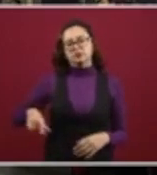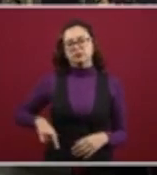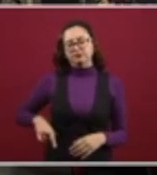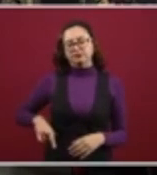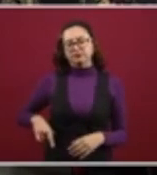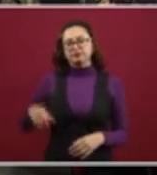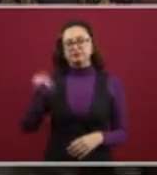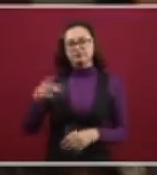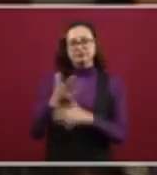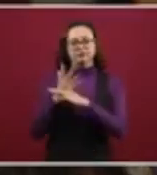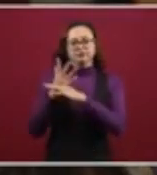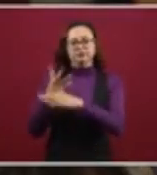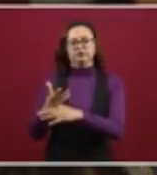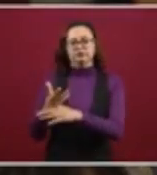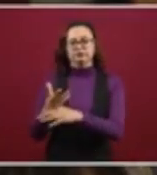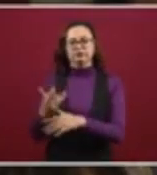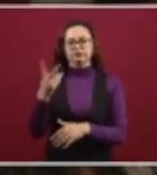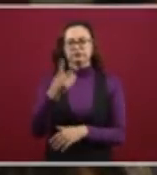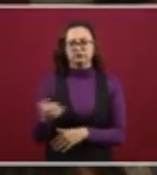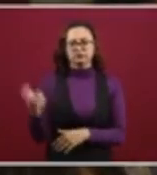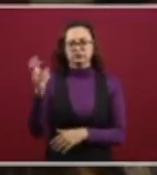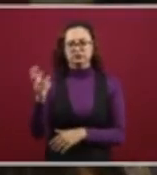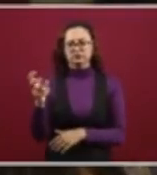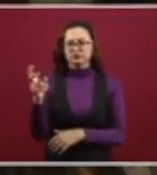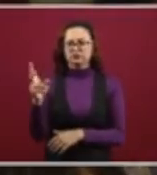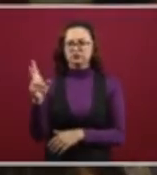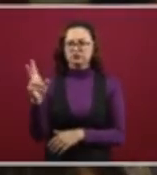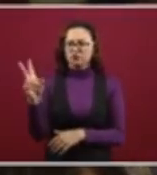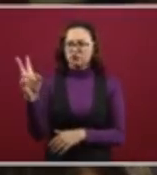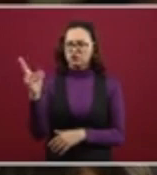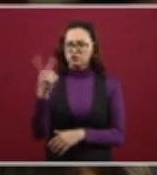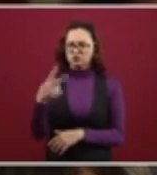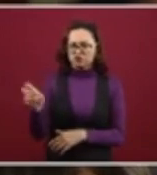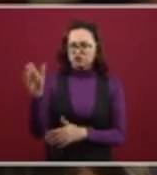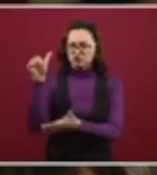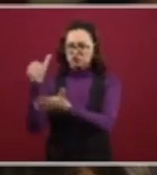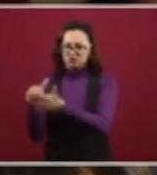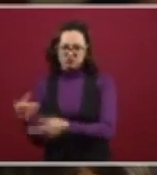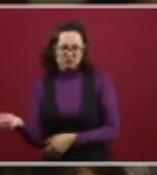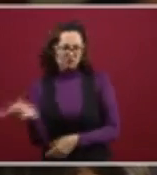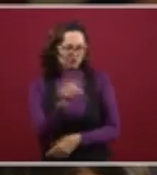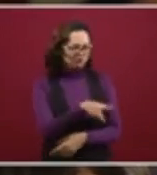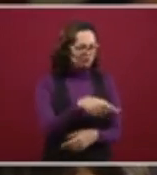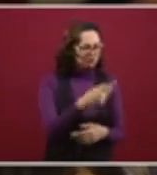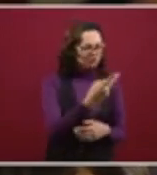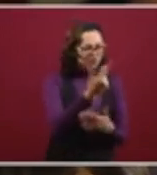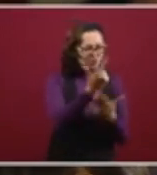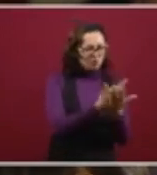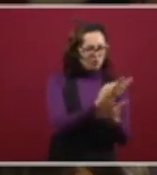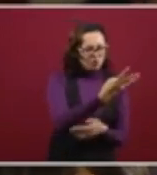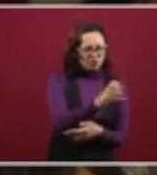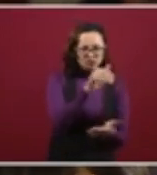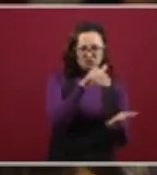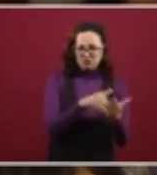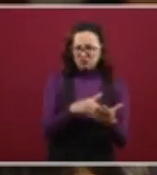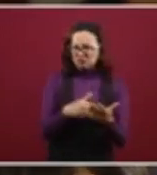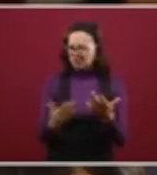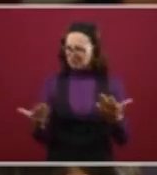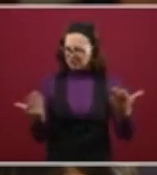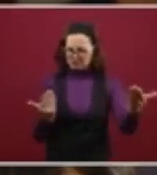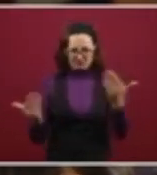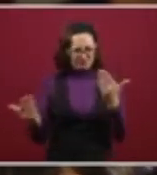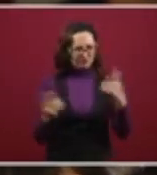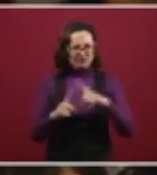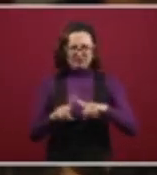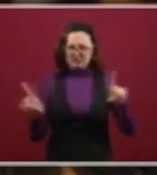mil y la federación con 400 mil. ¿Cuál es la realidad respecto al padrón de solicitantes de este abono? Y, señor presidente,